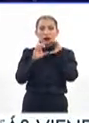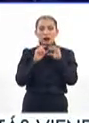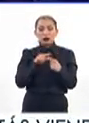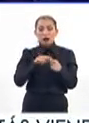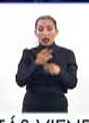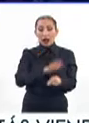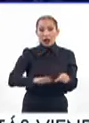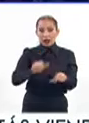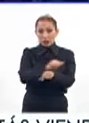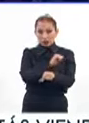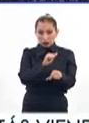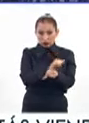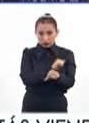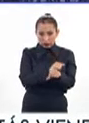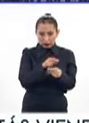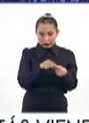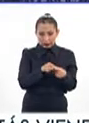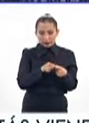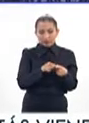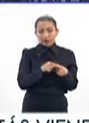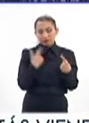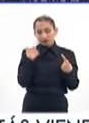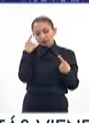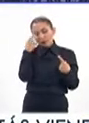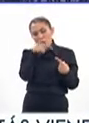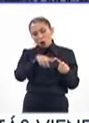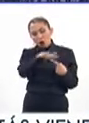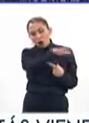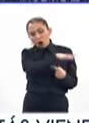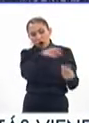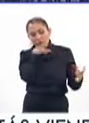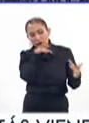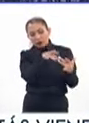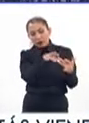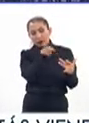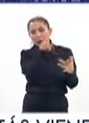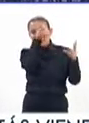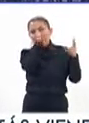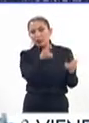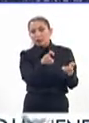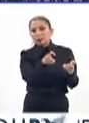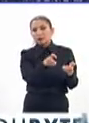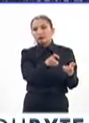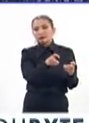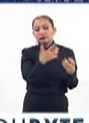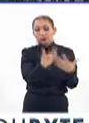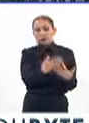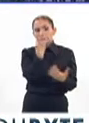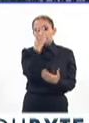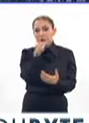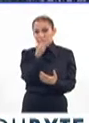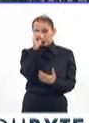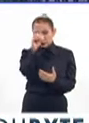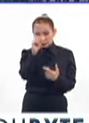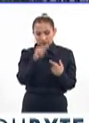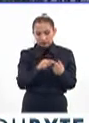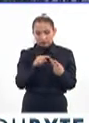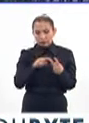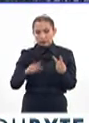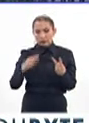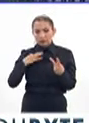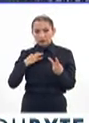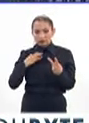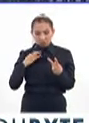El sector automotriz, entendiendo como una asociación directa el tema de la Industria 4.0,